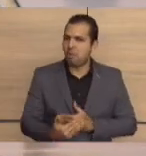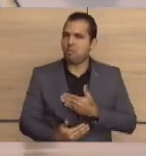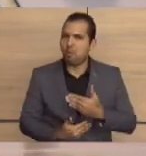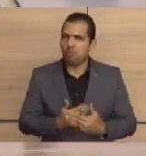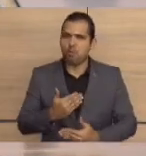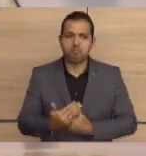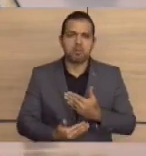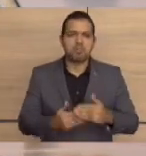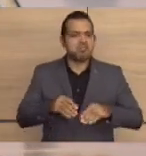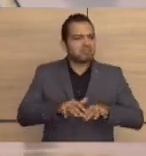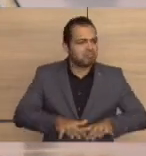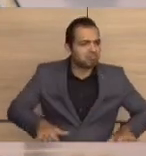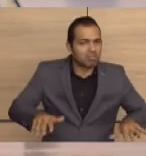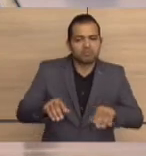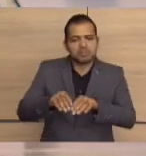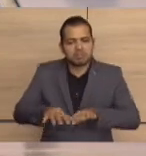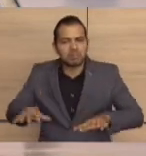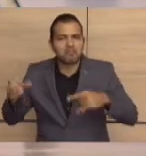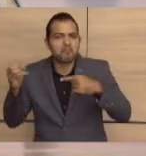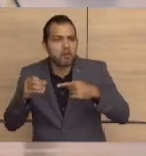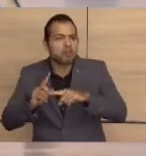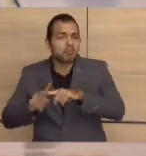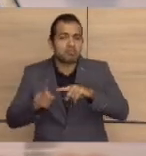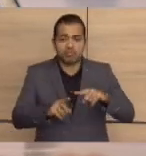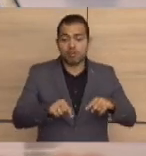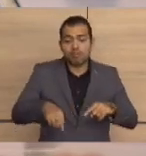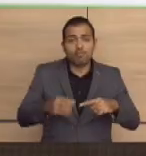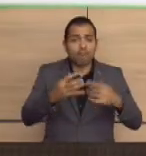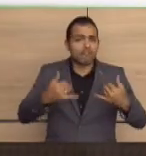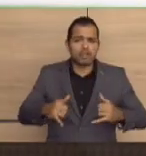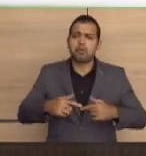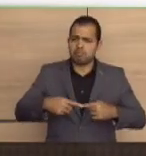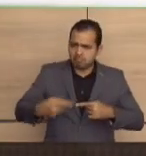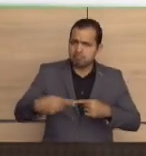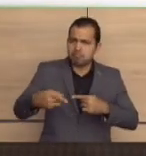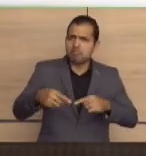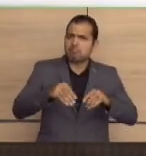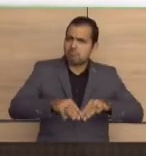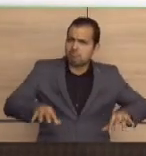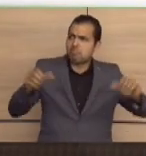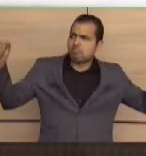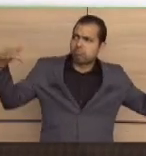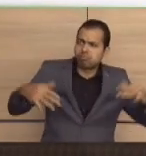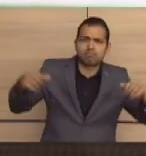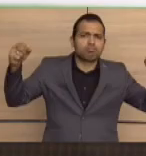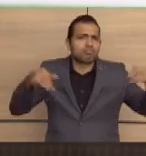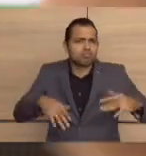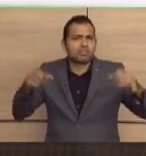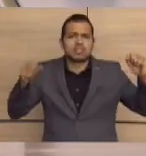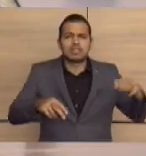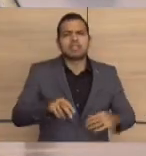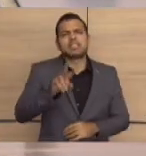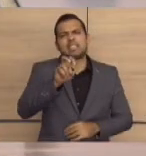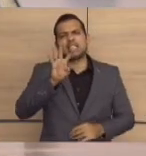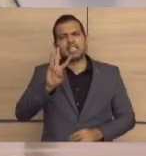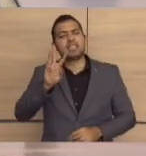hay unos escenarios que vienen posterior a este foro, pero hicimos más de 73 encuentros, más de 23.000 personas, hoy aquí más de